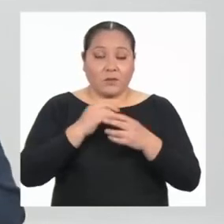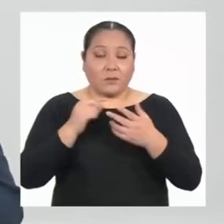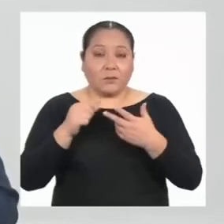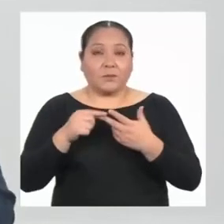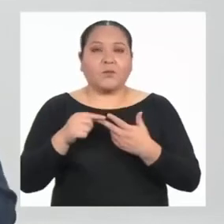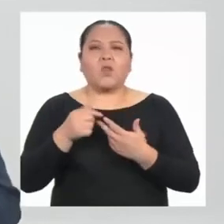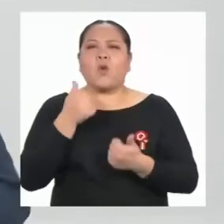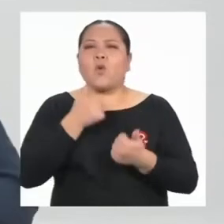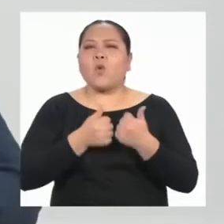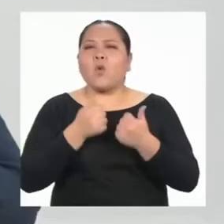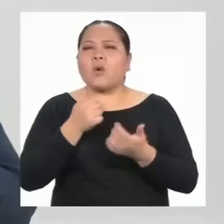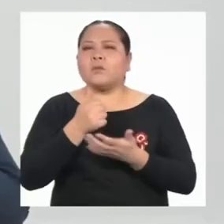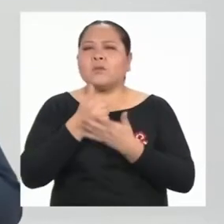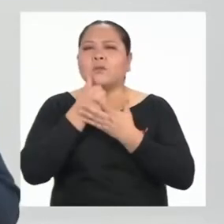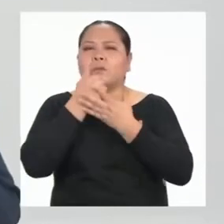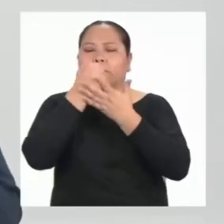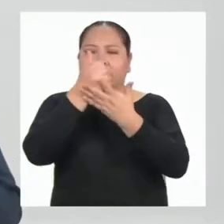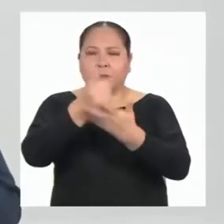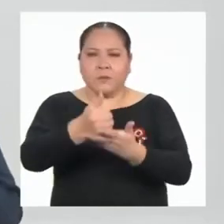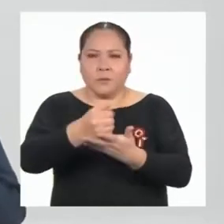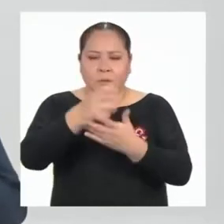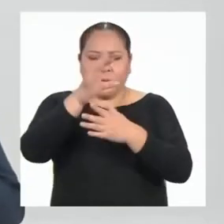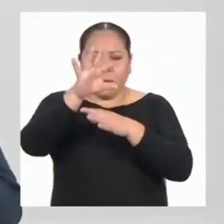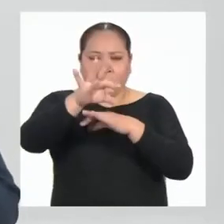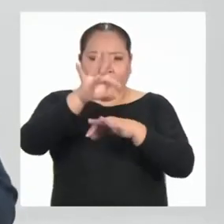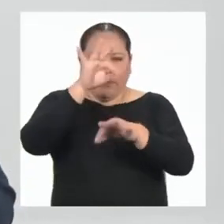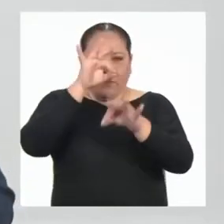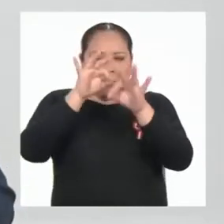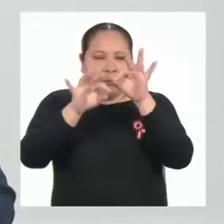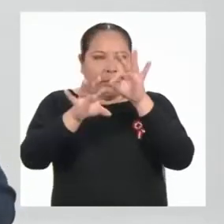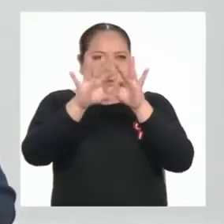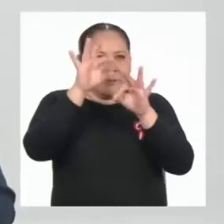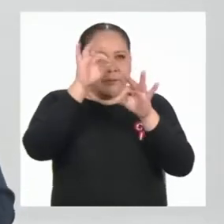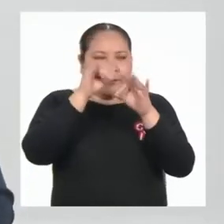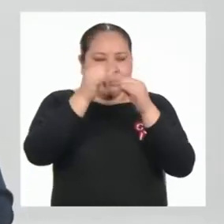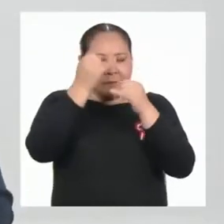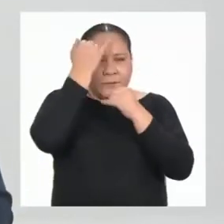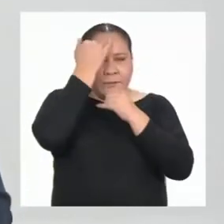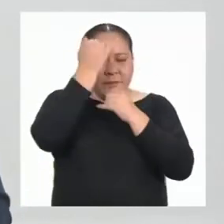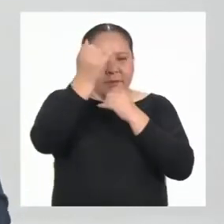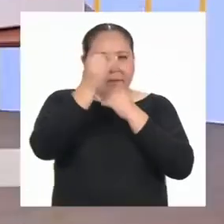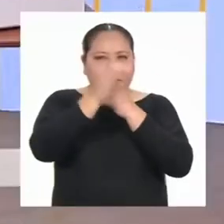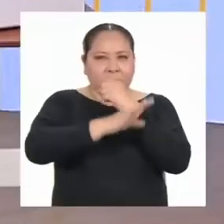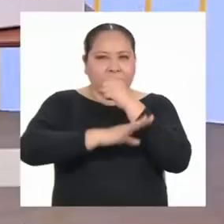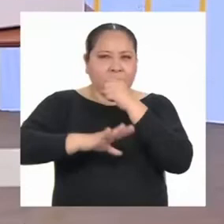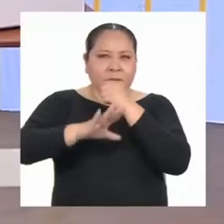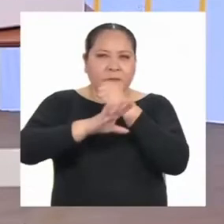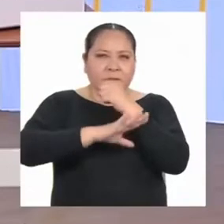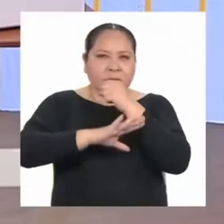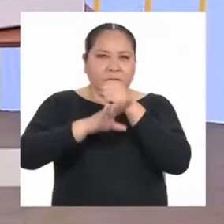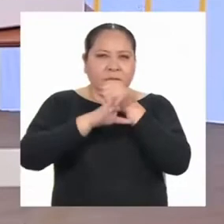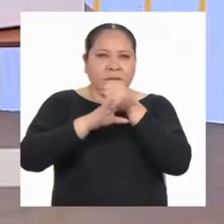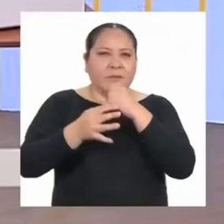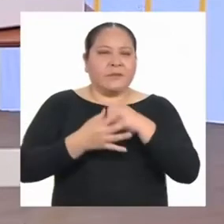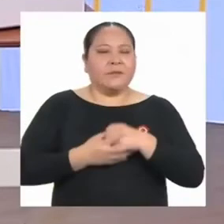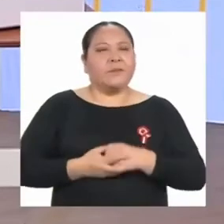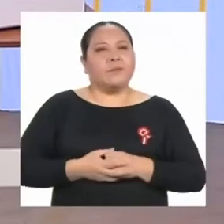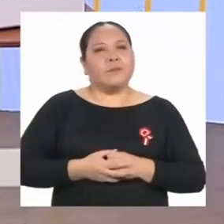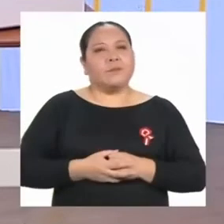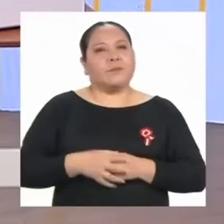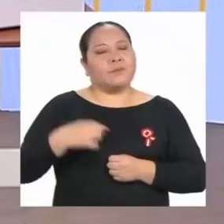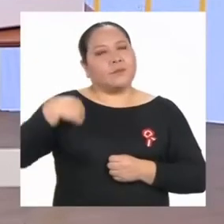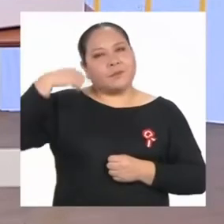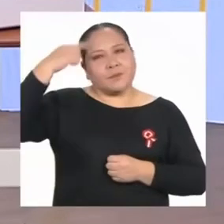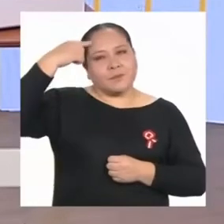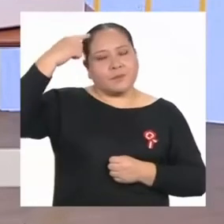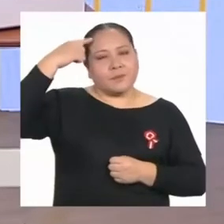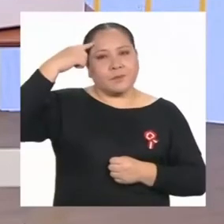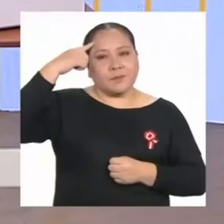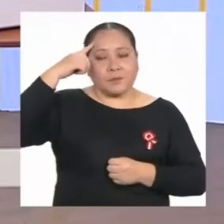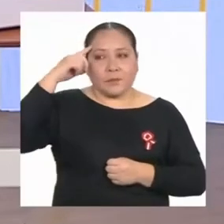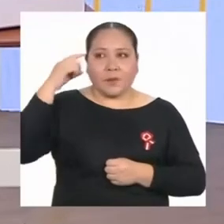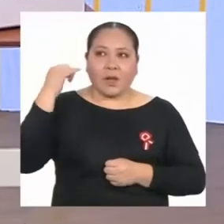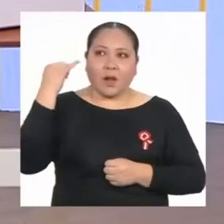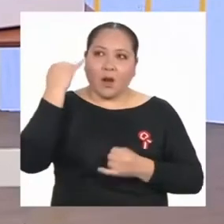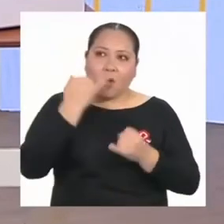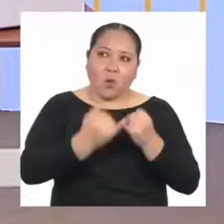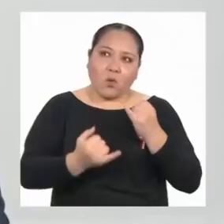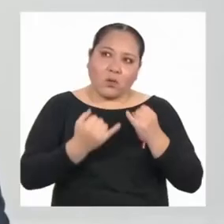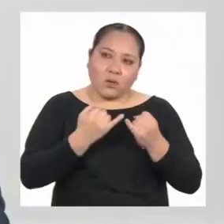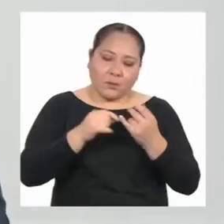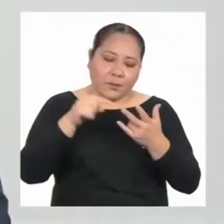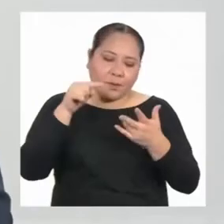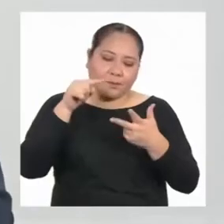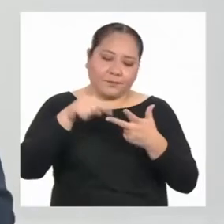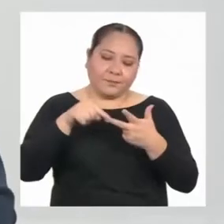nos pueden ayudar a identificar la idea principal? Creo que la última que vimos, la de